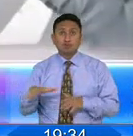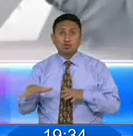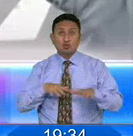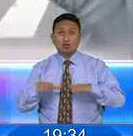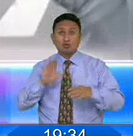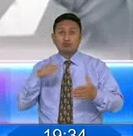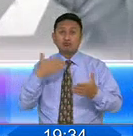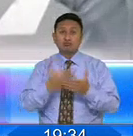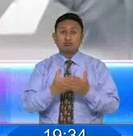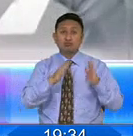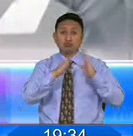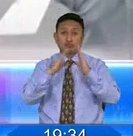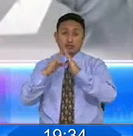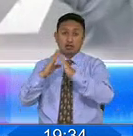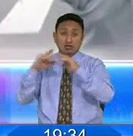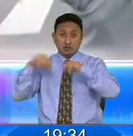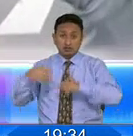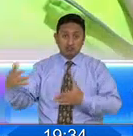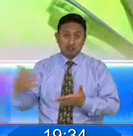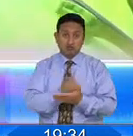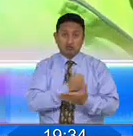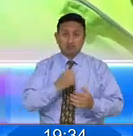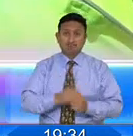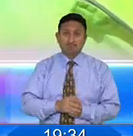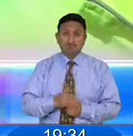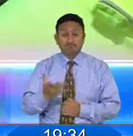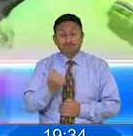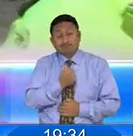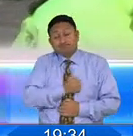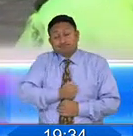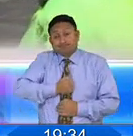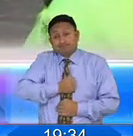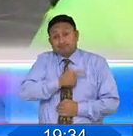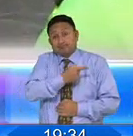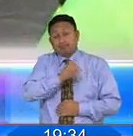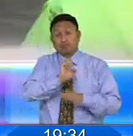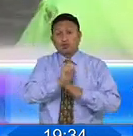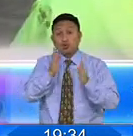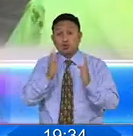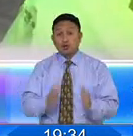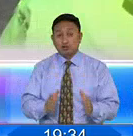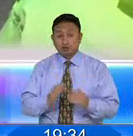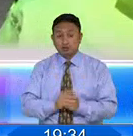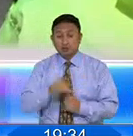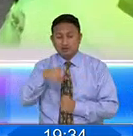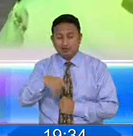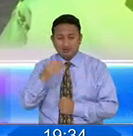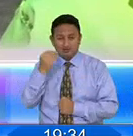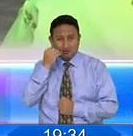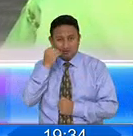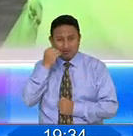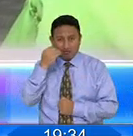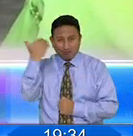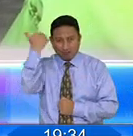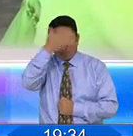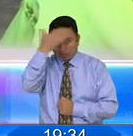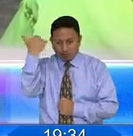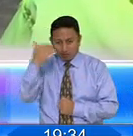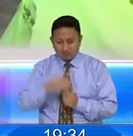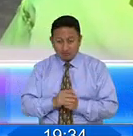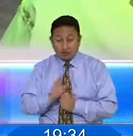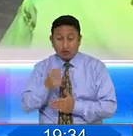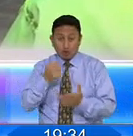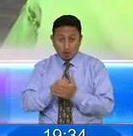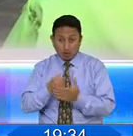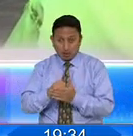los domicilios y los vehículos incautados. Lamentablemente, el ecuatoriano cae con esta situación son compradores de buena